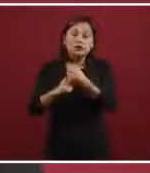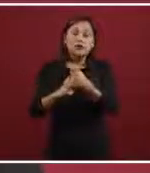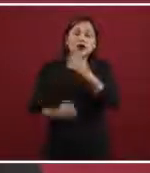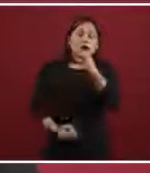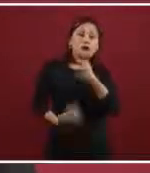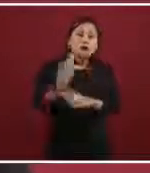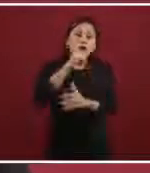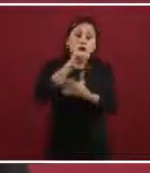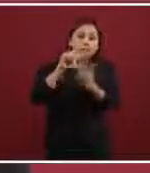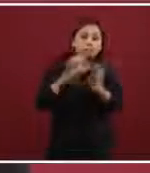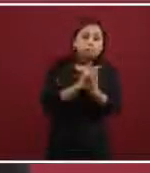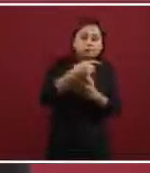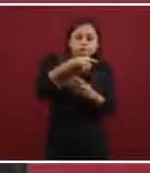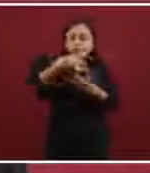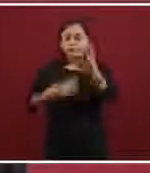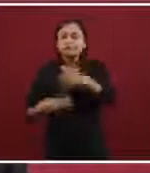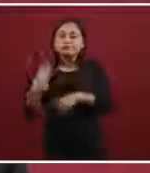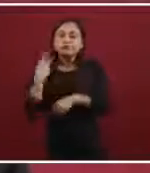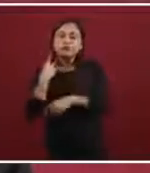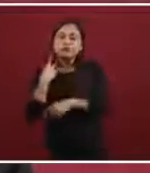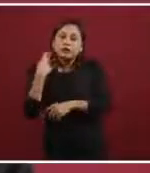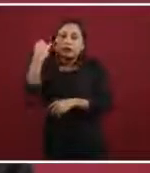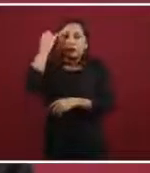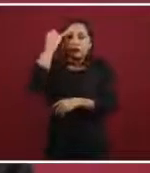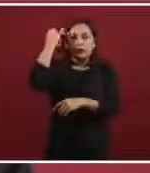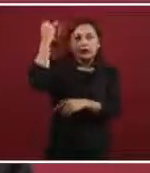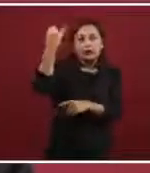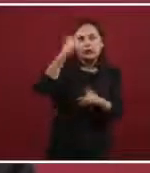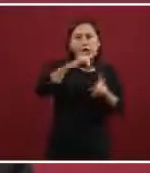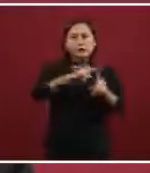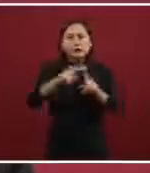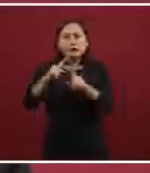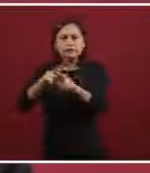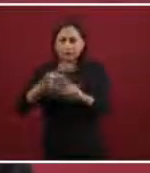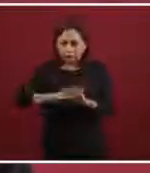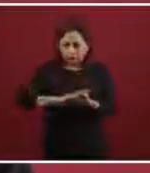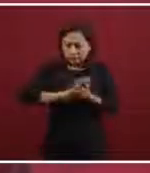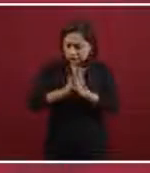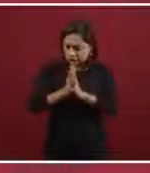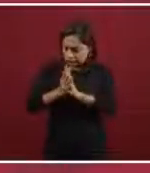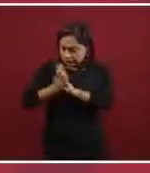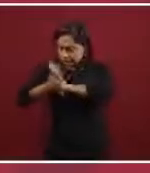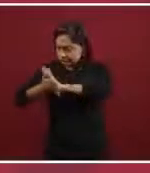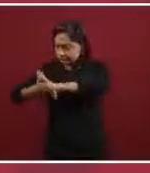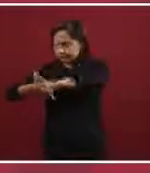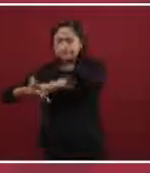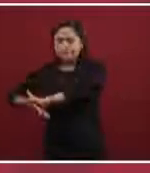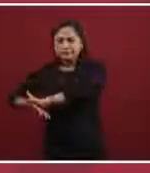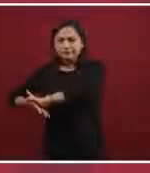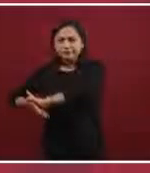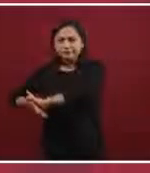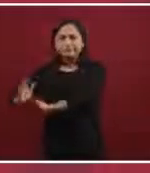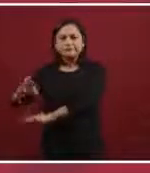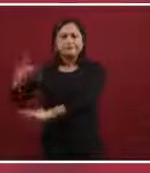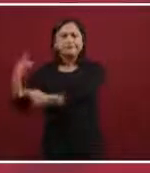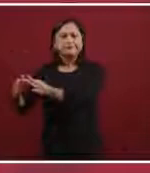y va a ser muy difícil regresar a lo propio